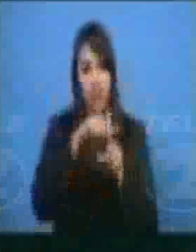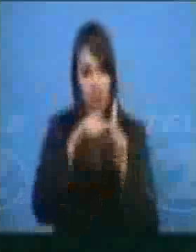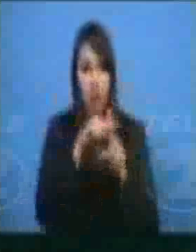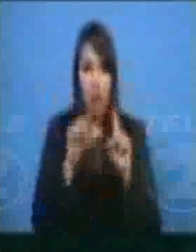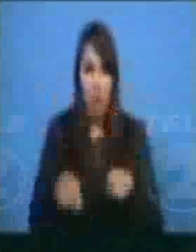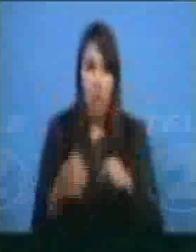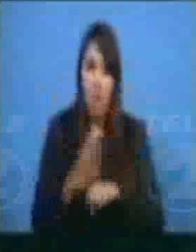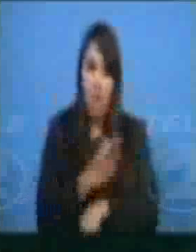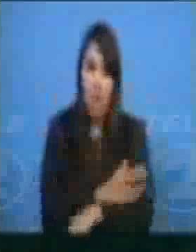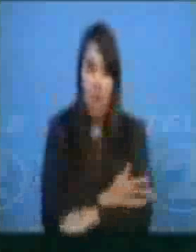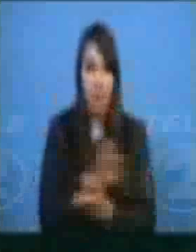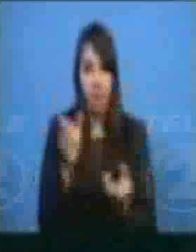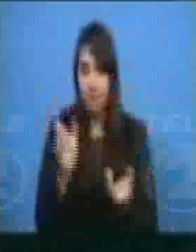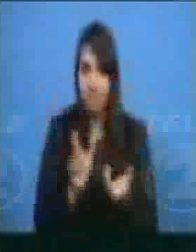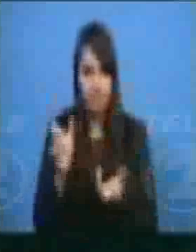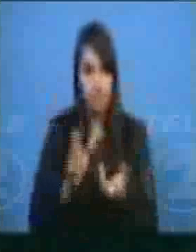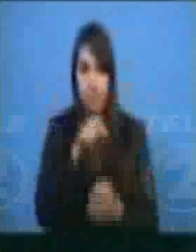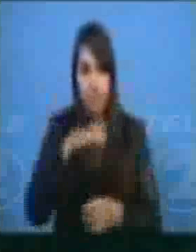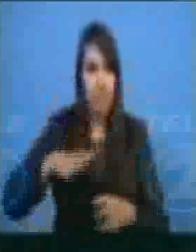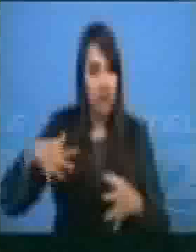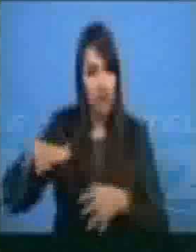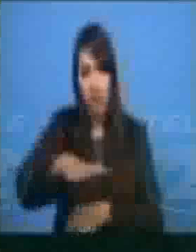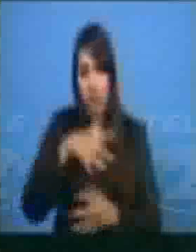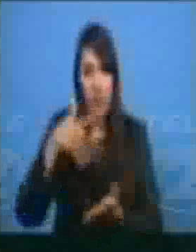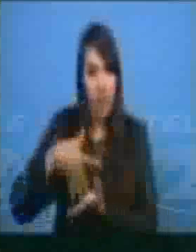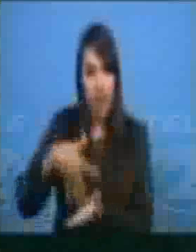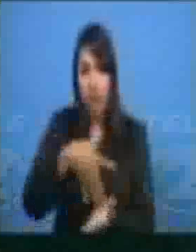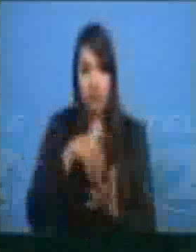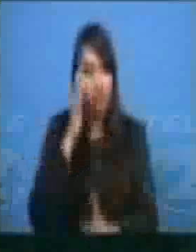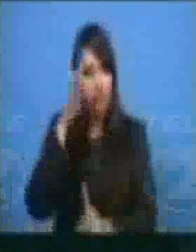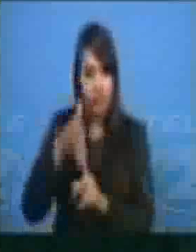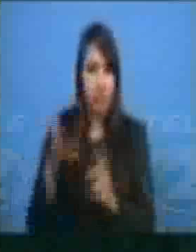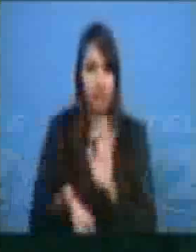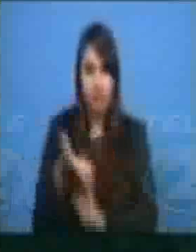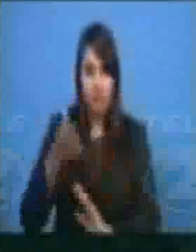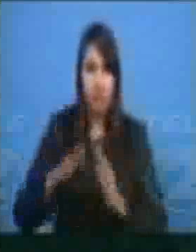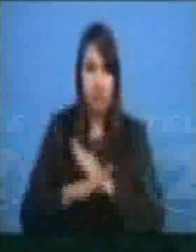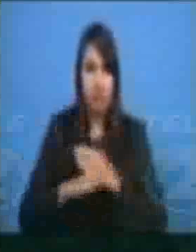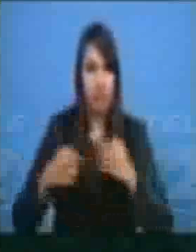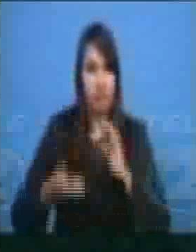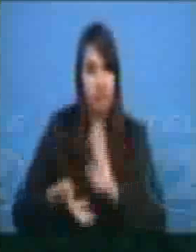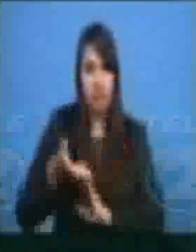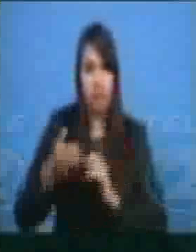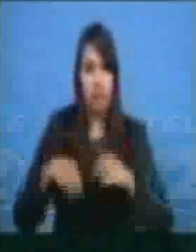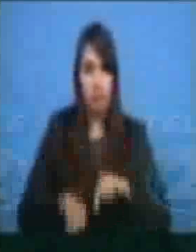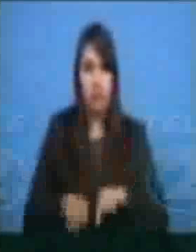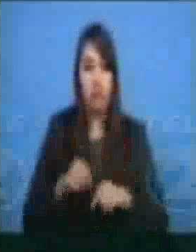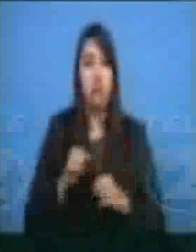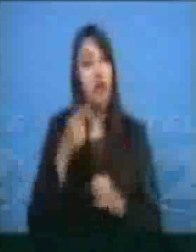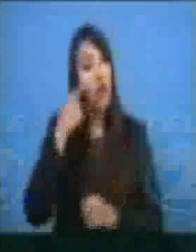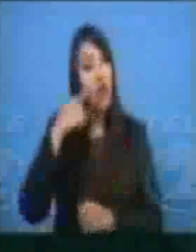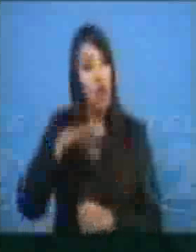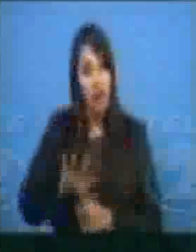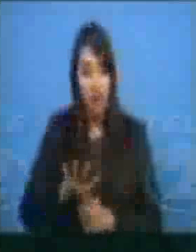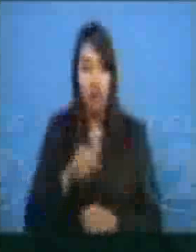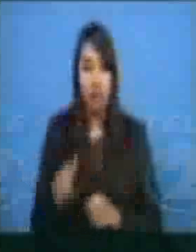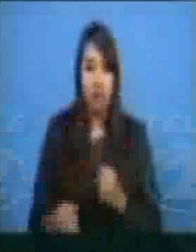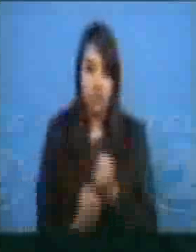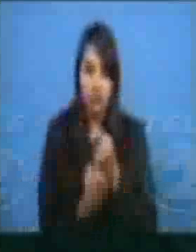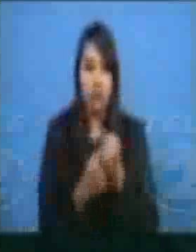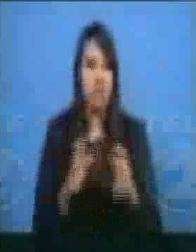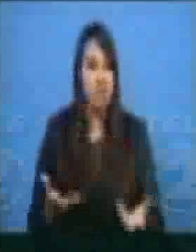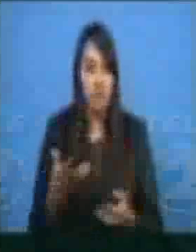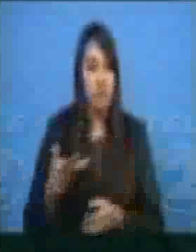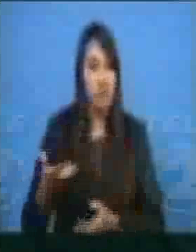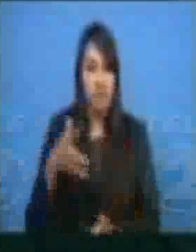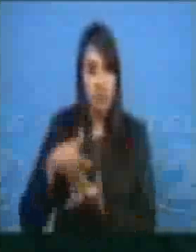positivos de los migrantes en la sociedad de destino y al desarrollo sostenible. Un ejemplo de estos aportes en